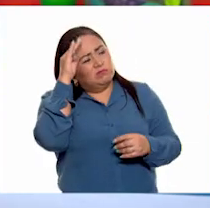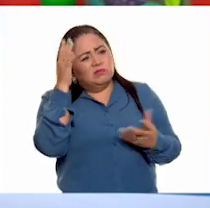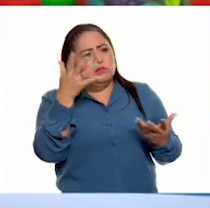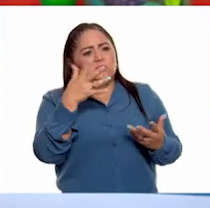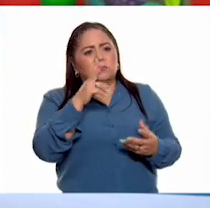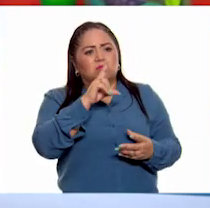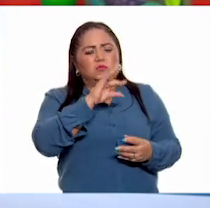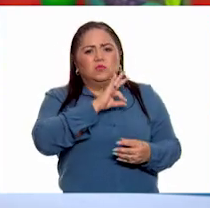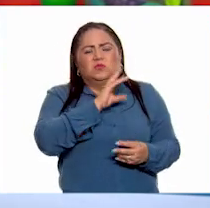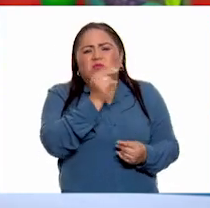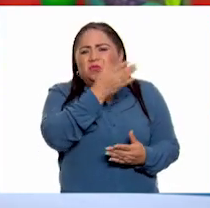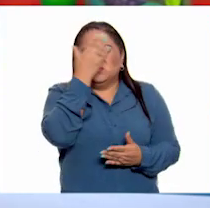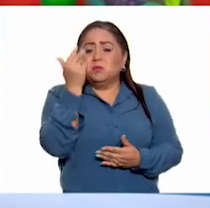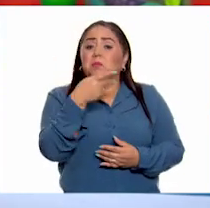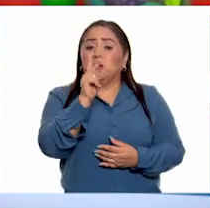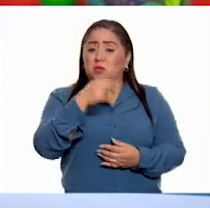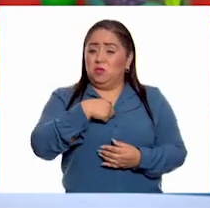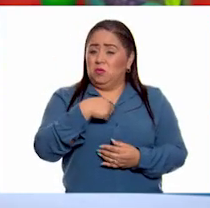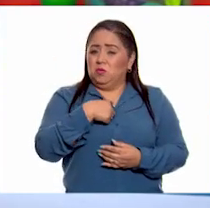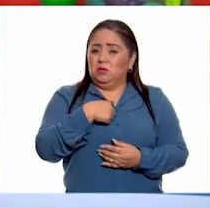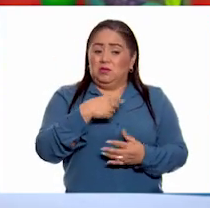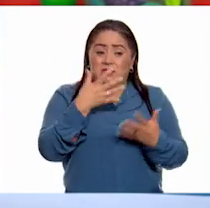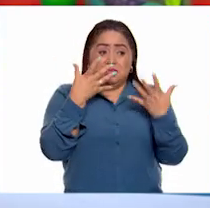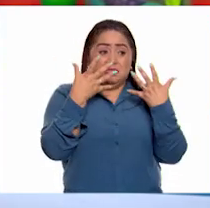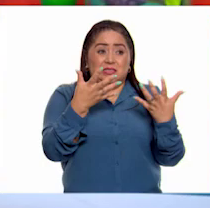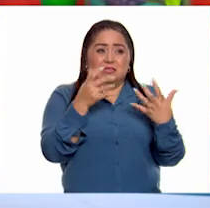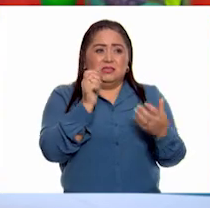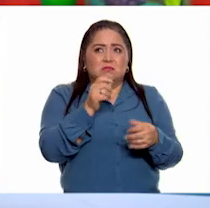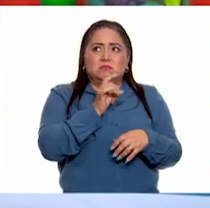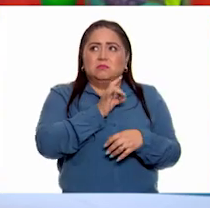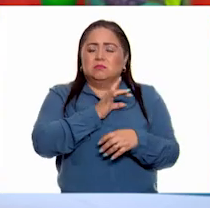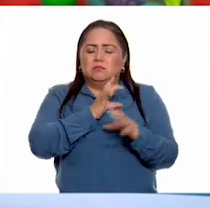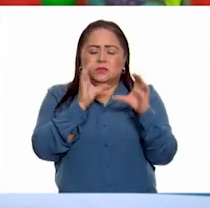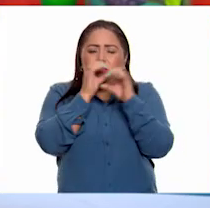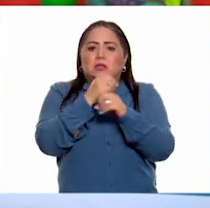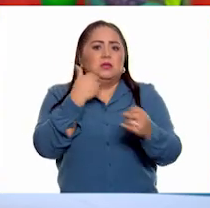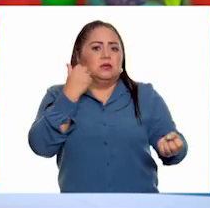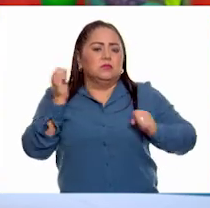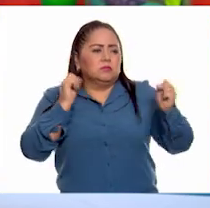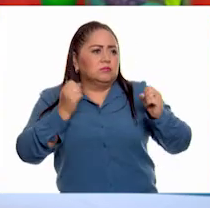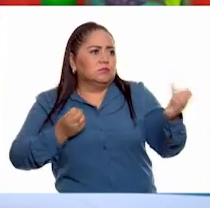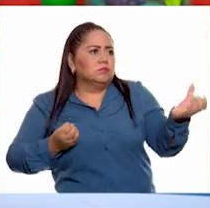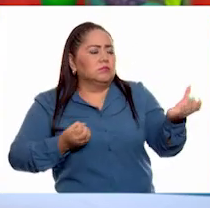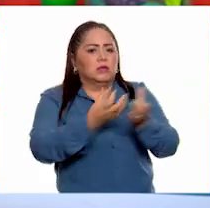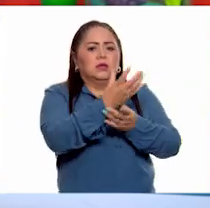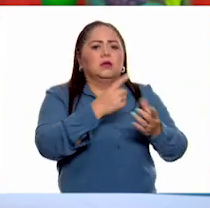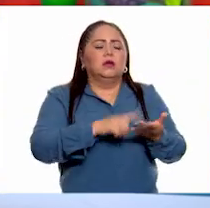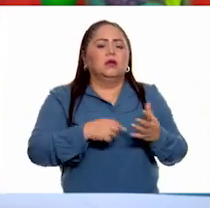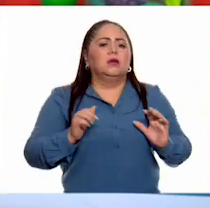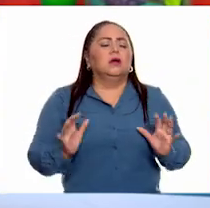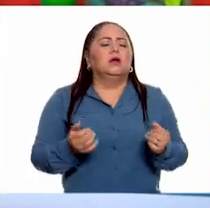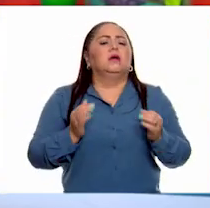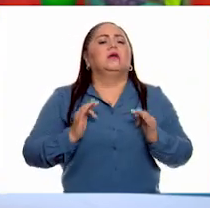sé definirlas, pero lo único que deseo en ese momento es salir corriendo para ponerme a